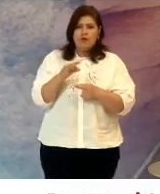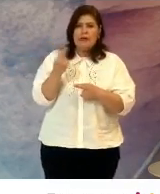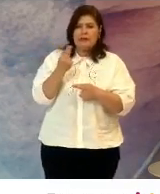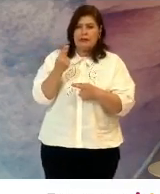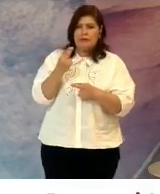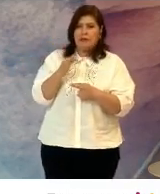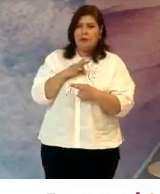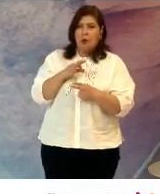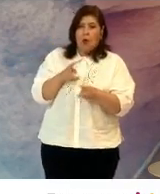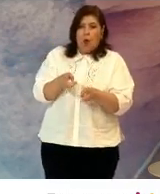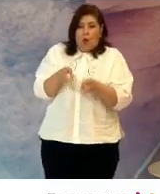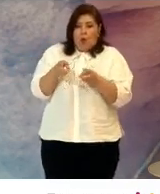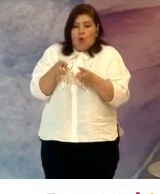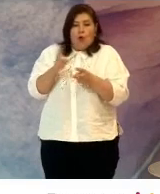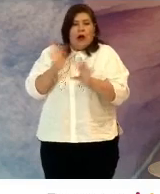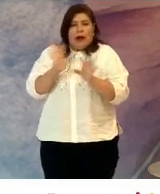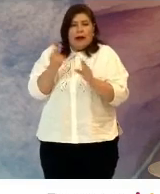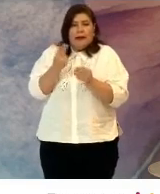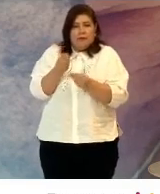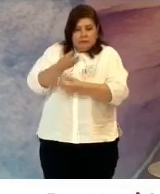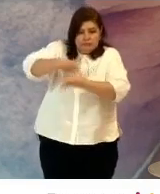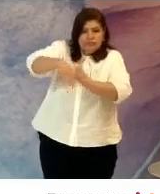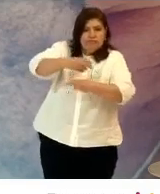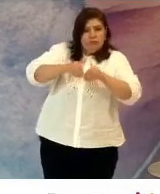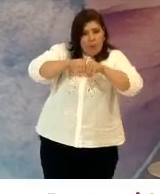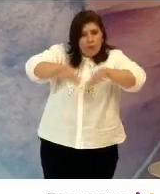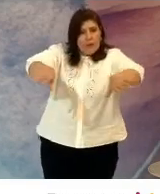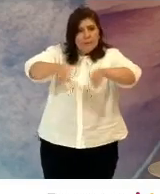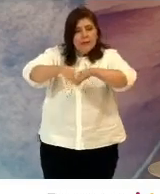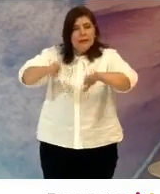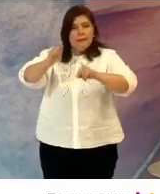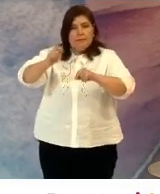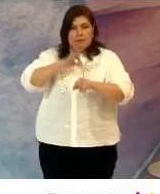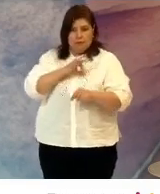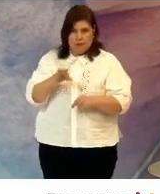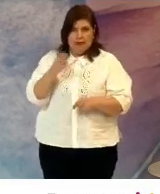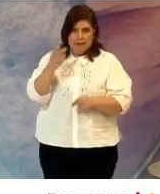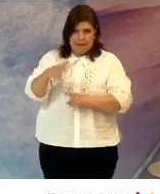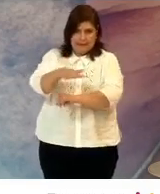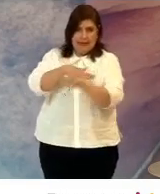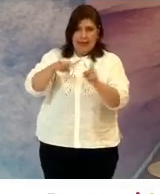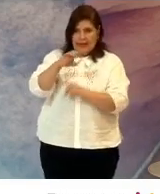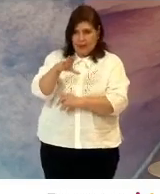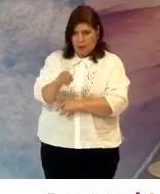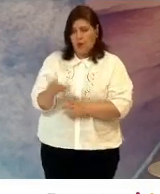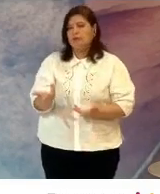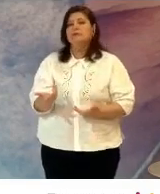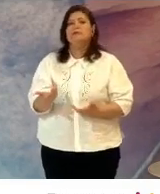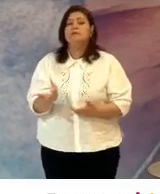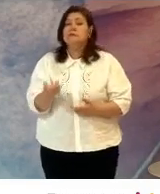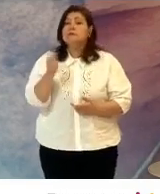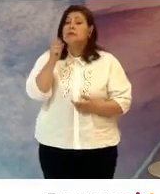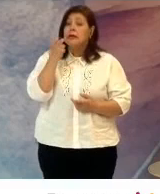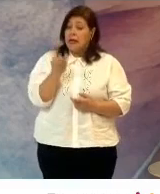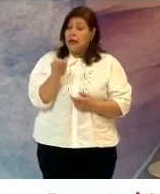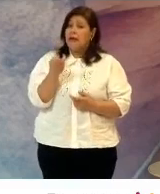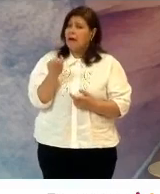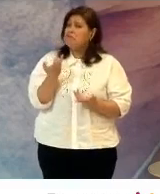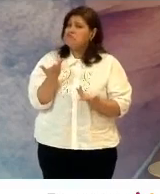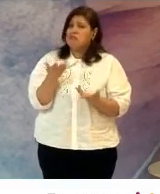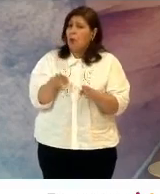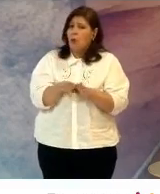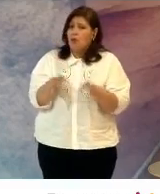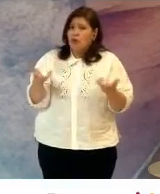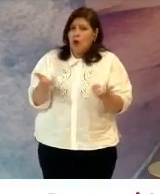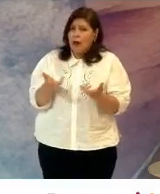a regenerativas y de ego a eco. Y la única manera de hacer esto